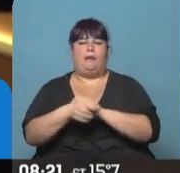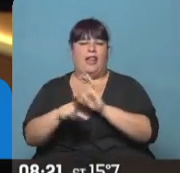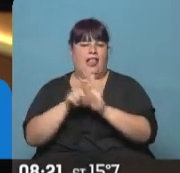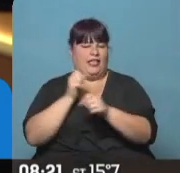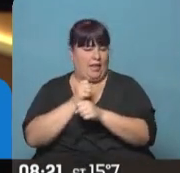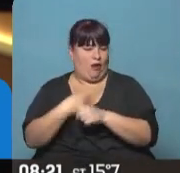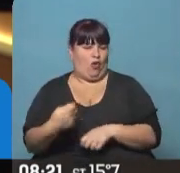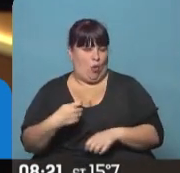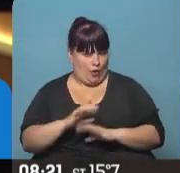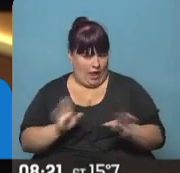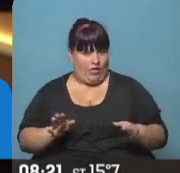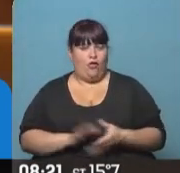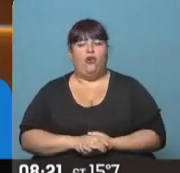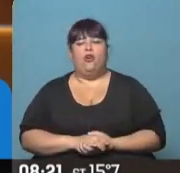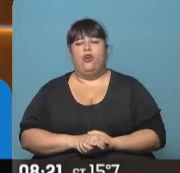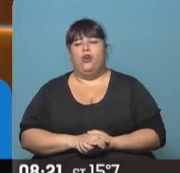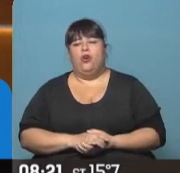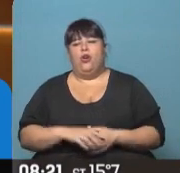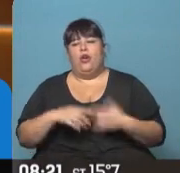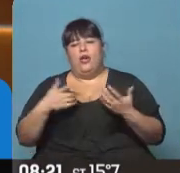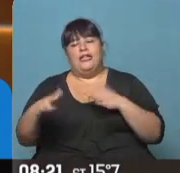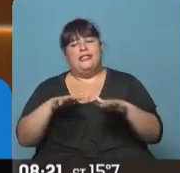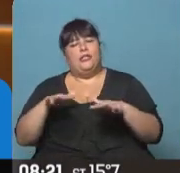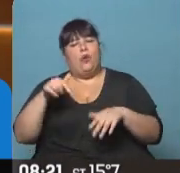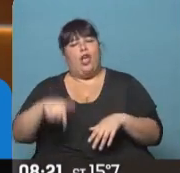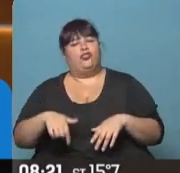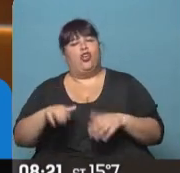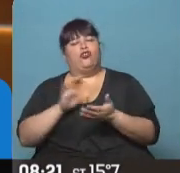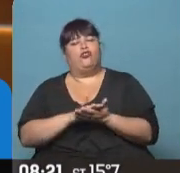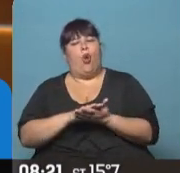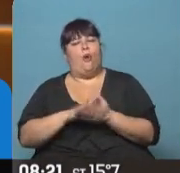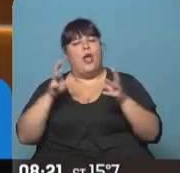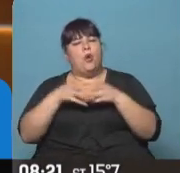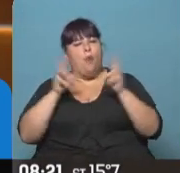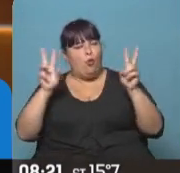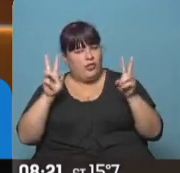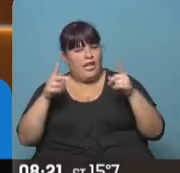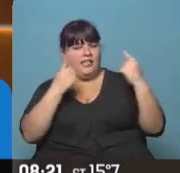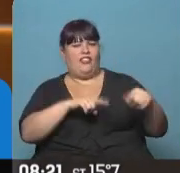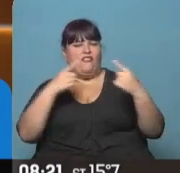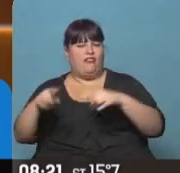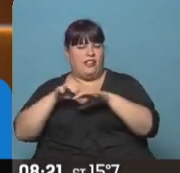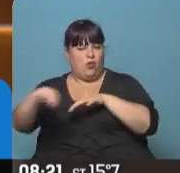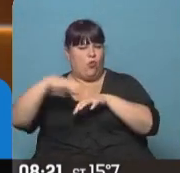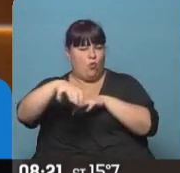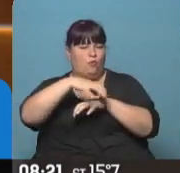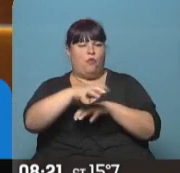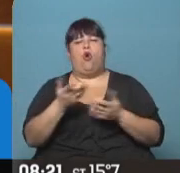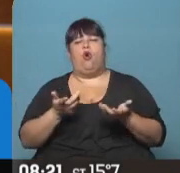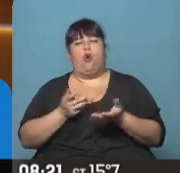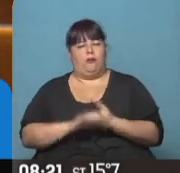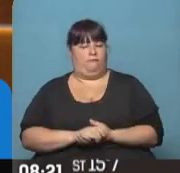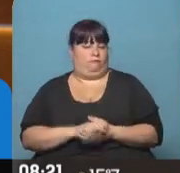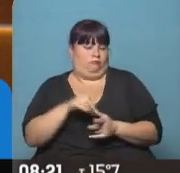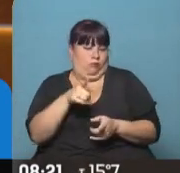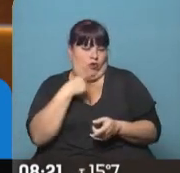laboral y jubilatoria. Romina, la situación que se da dentro del Partido Justicialista, las diferentes vertientes,